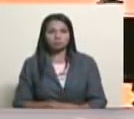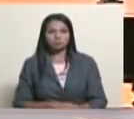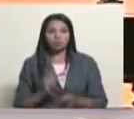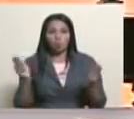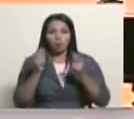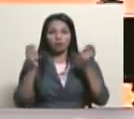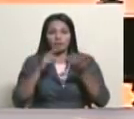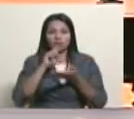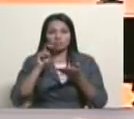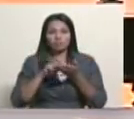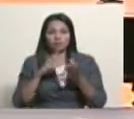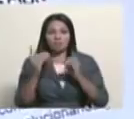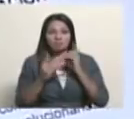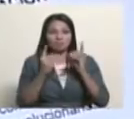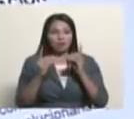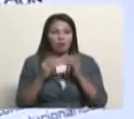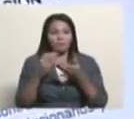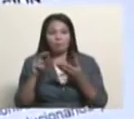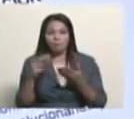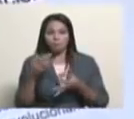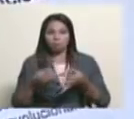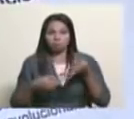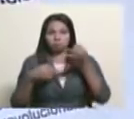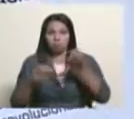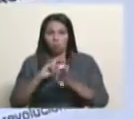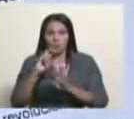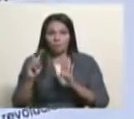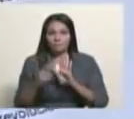jornada nacional de diálogo, acción y propuestas concretas,